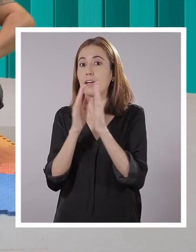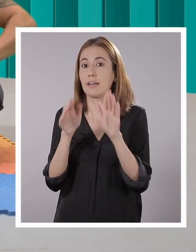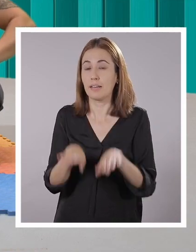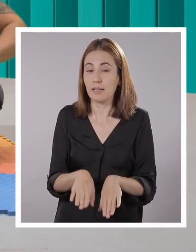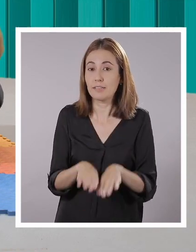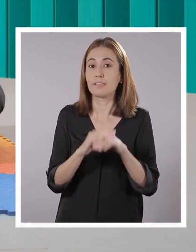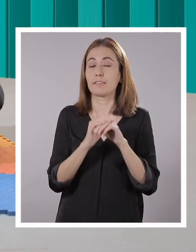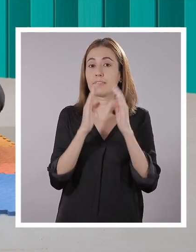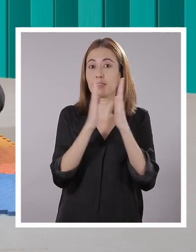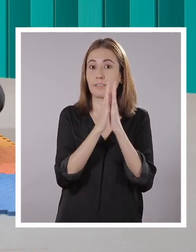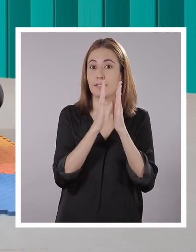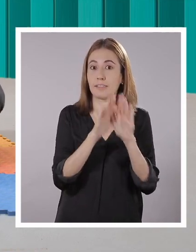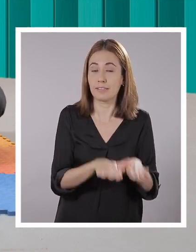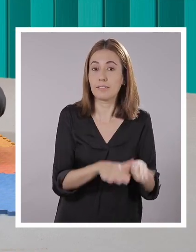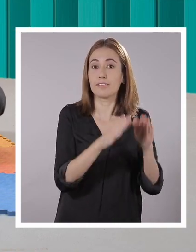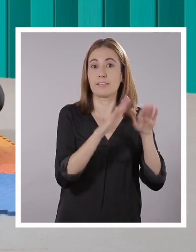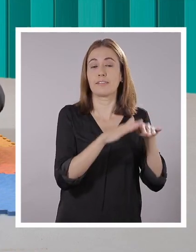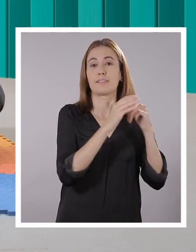Otra vez.